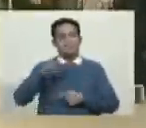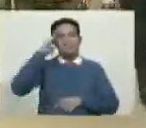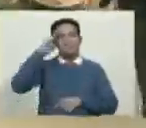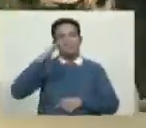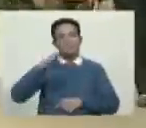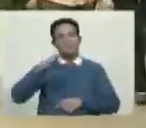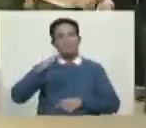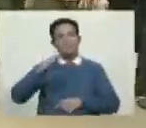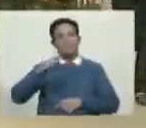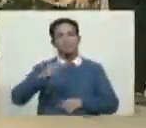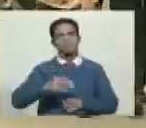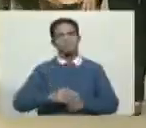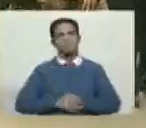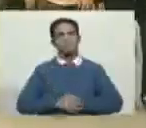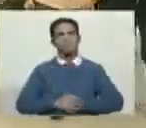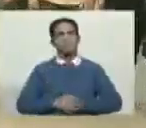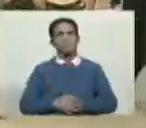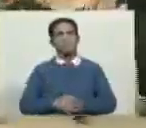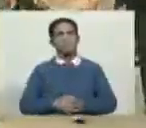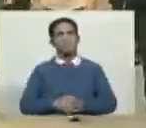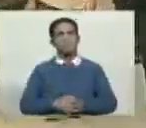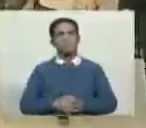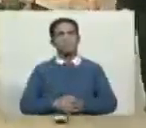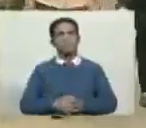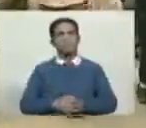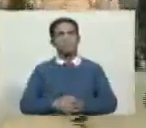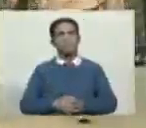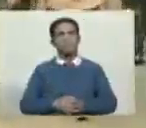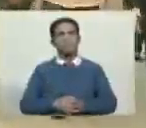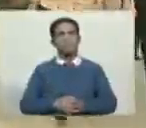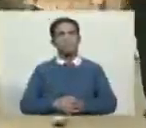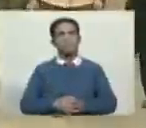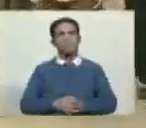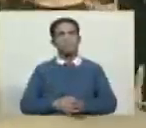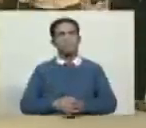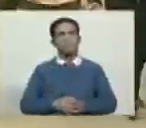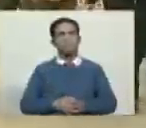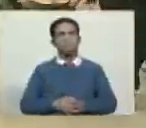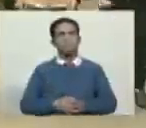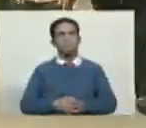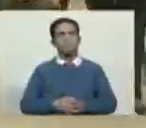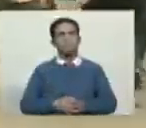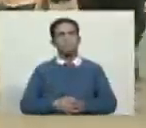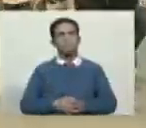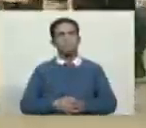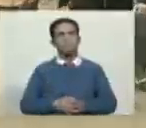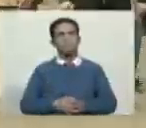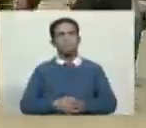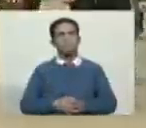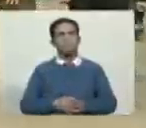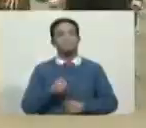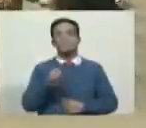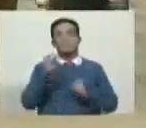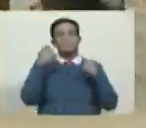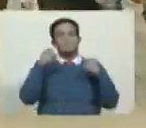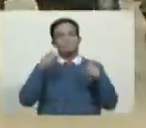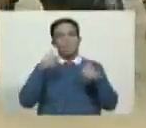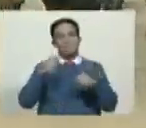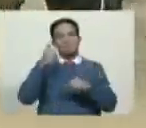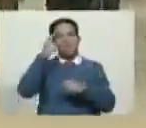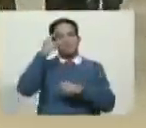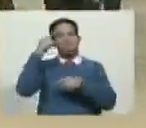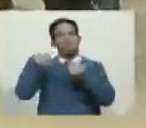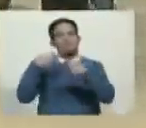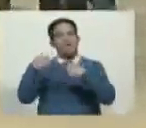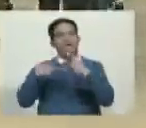parte del recorrido matutino y de la dinámica que puede vivir el soldado venezolano en